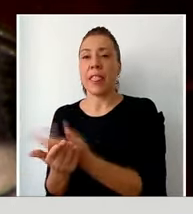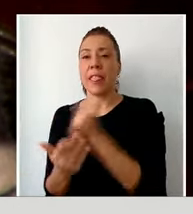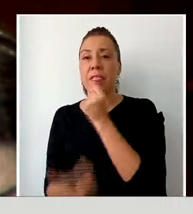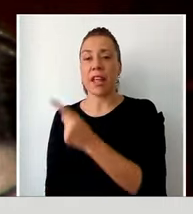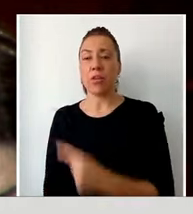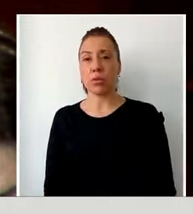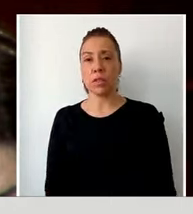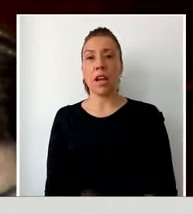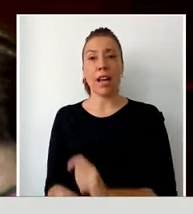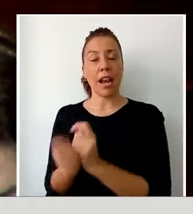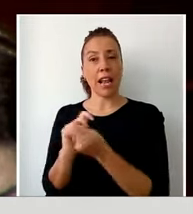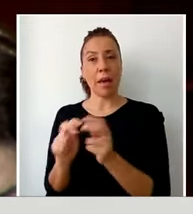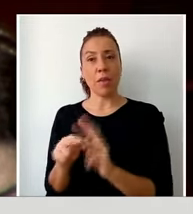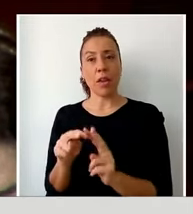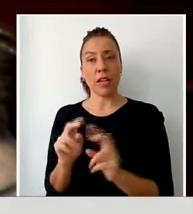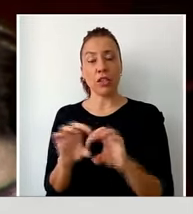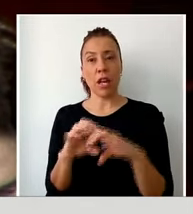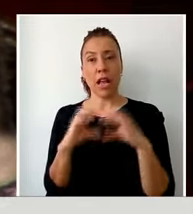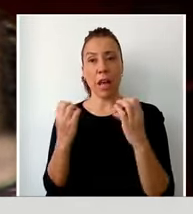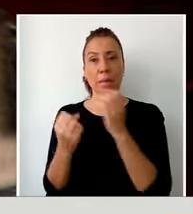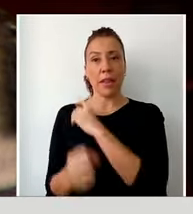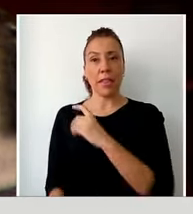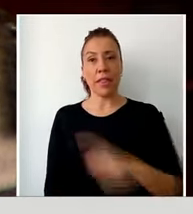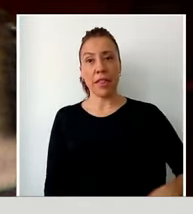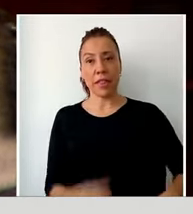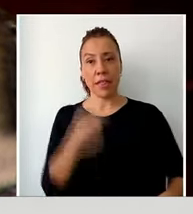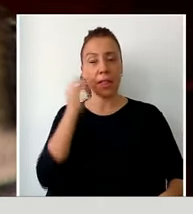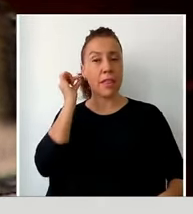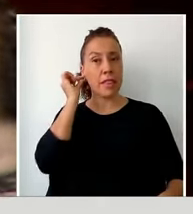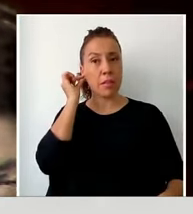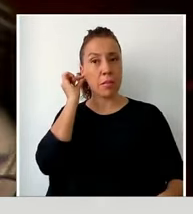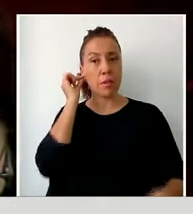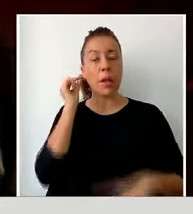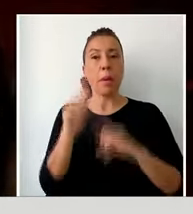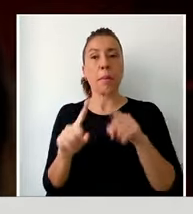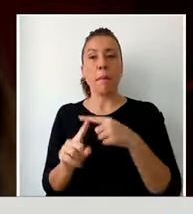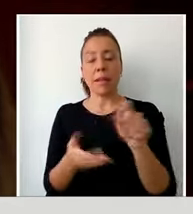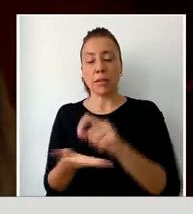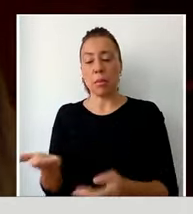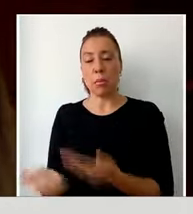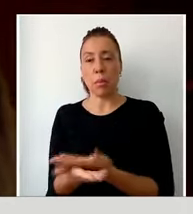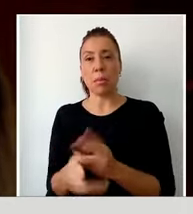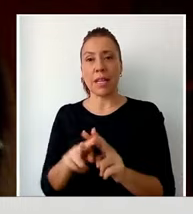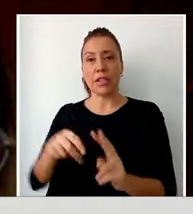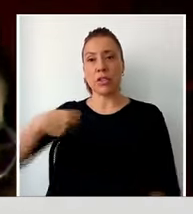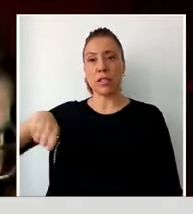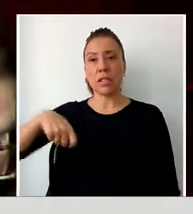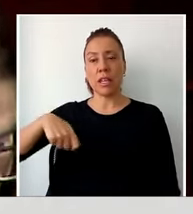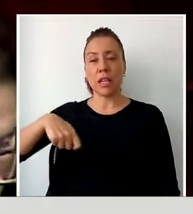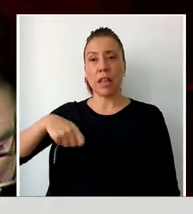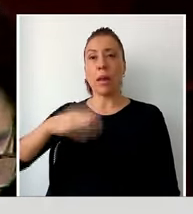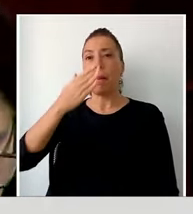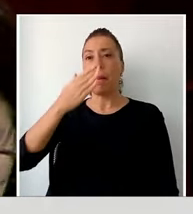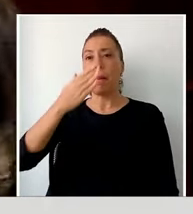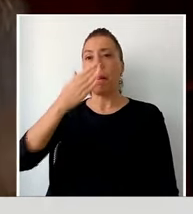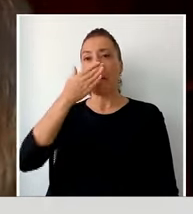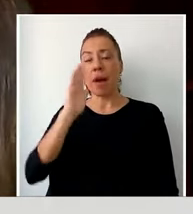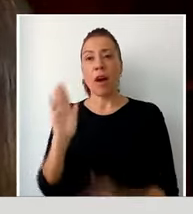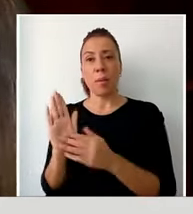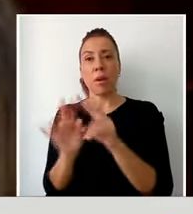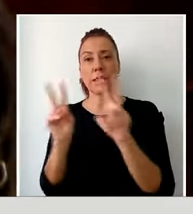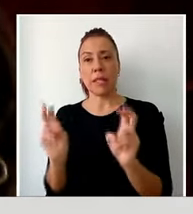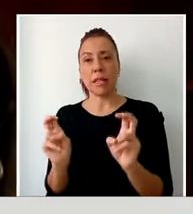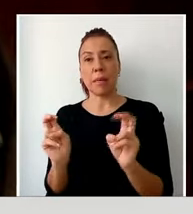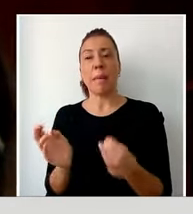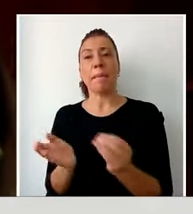introducidas por esta cámara de diputadas y diputados más las propuestas por el senado no solo mejoramos este punto en cuanto ampliar el